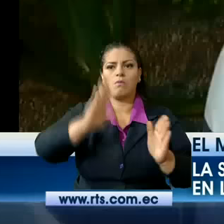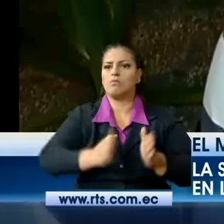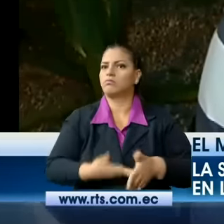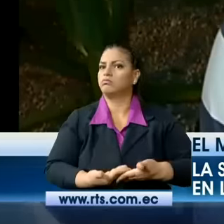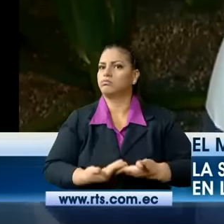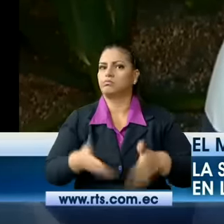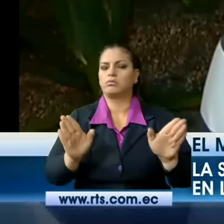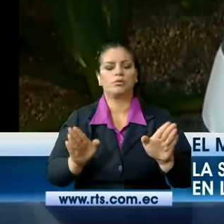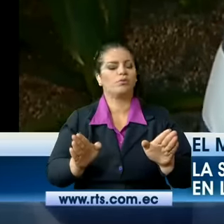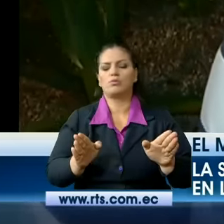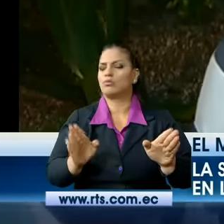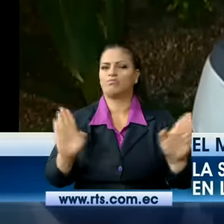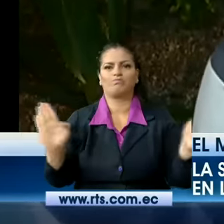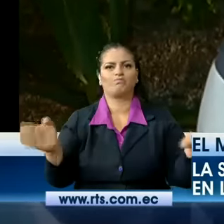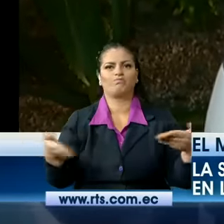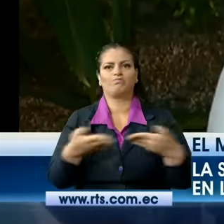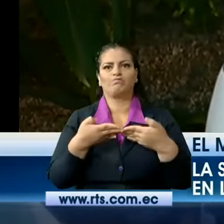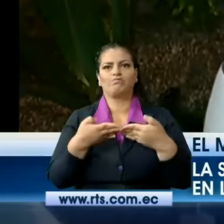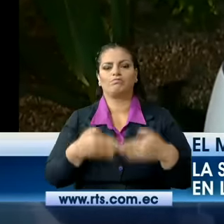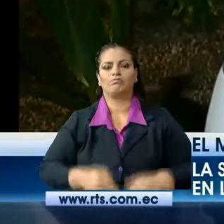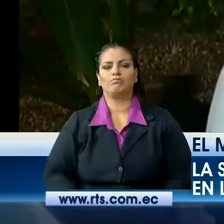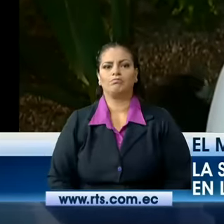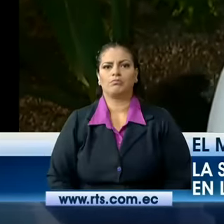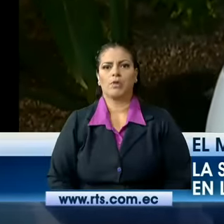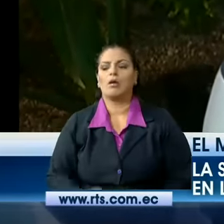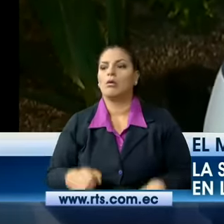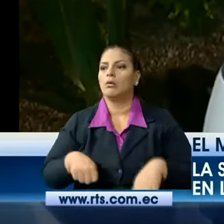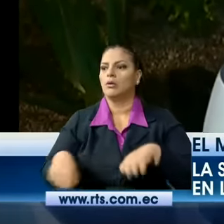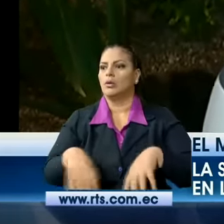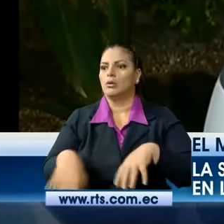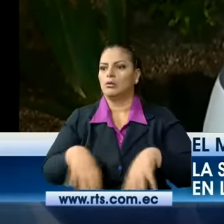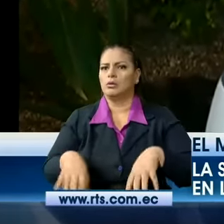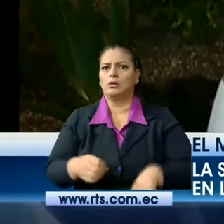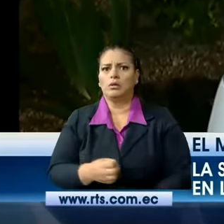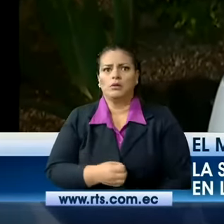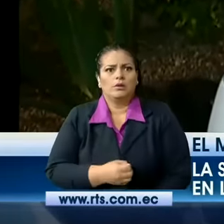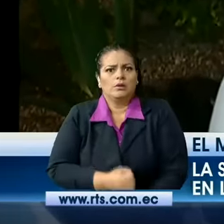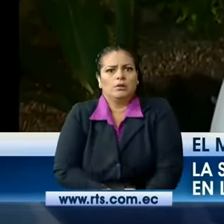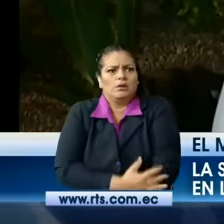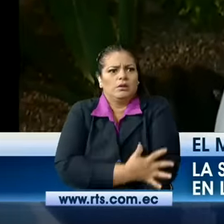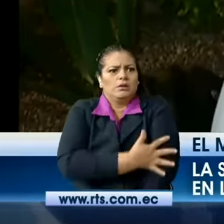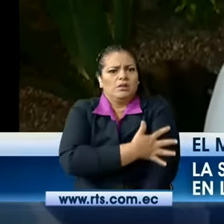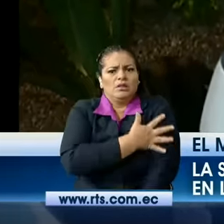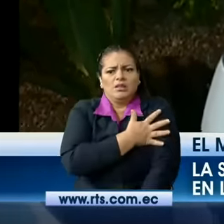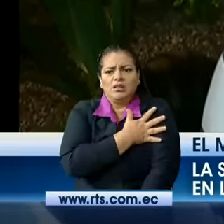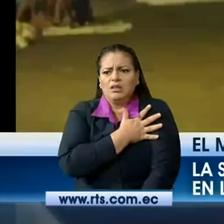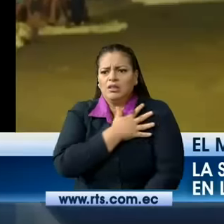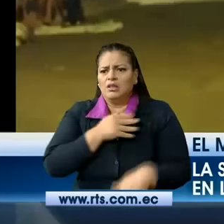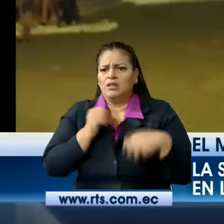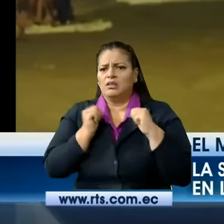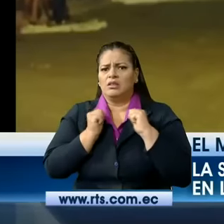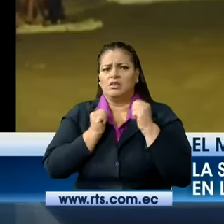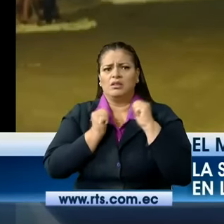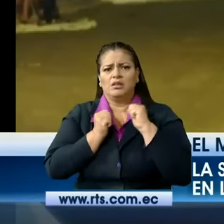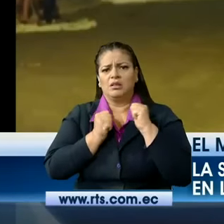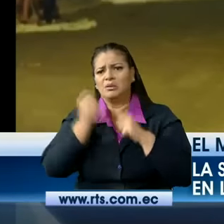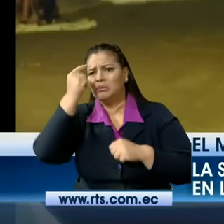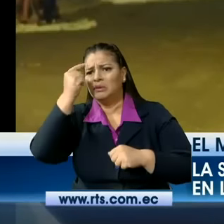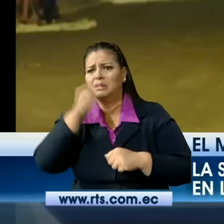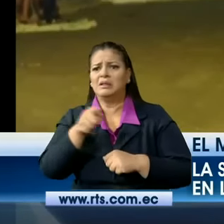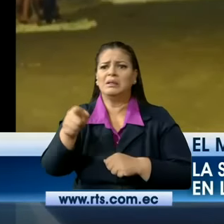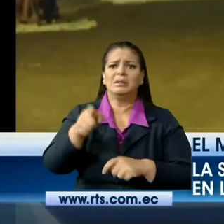Esmeraldas. Bastante fuerte y produce temor y bueno, pensar no solo en nosotros sino en las personas